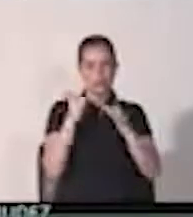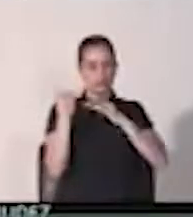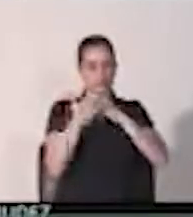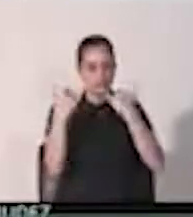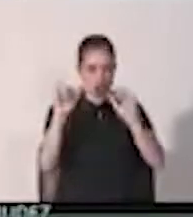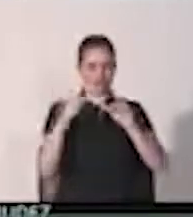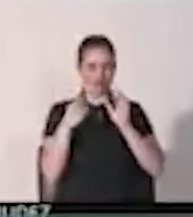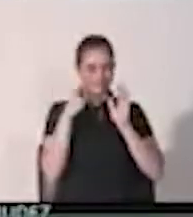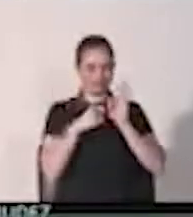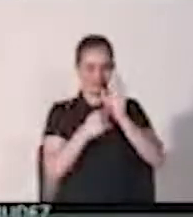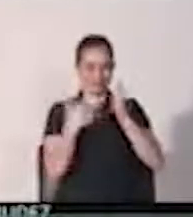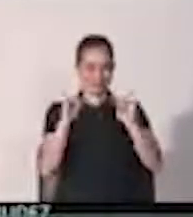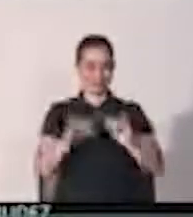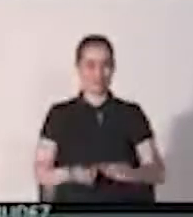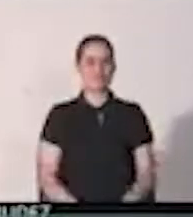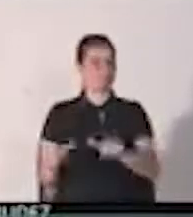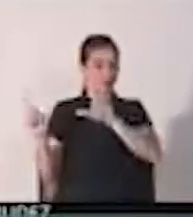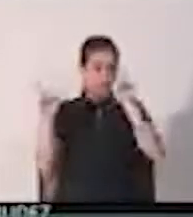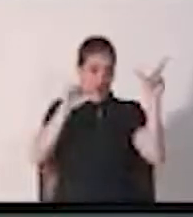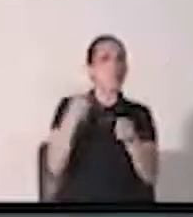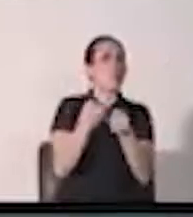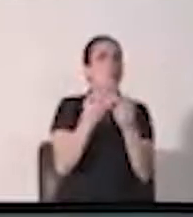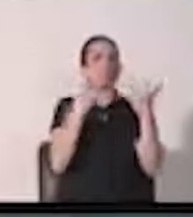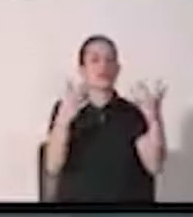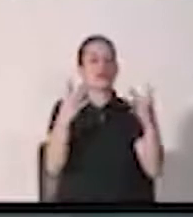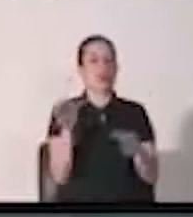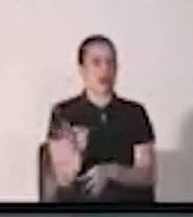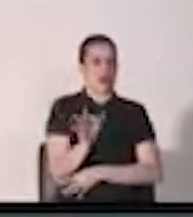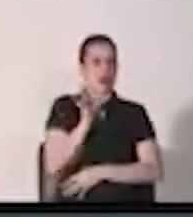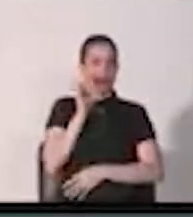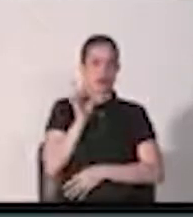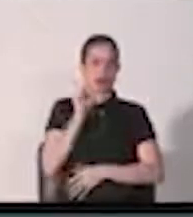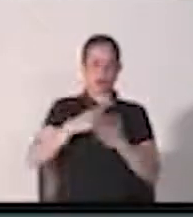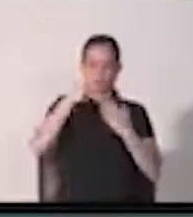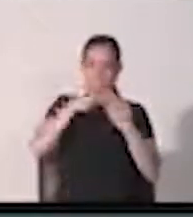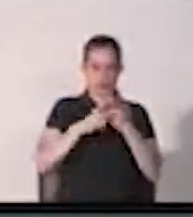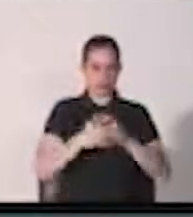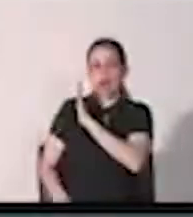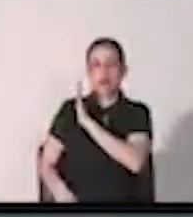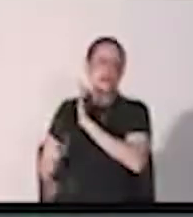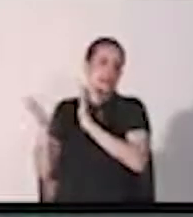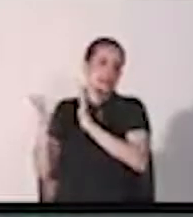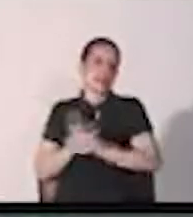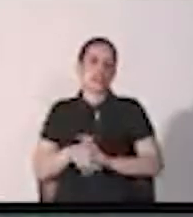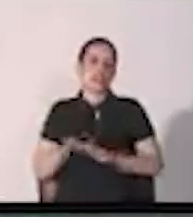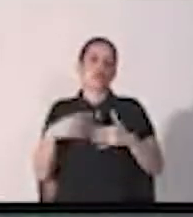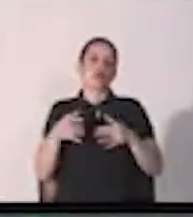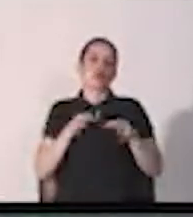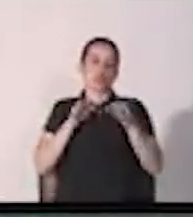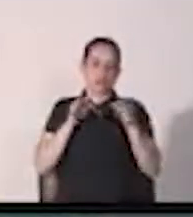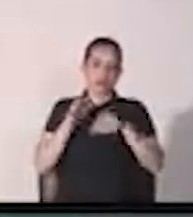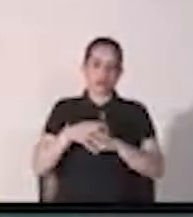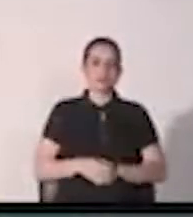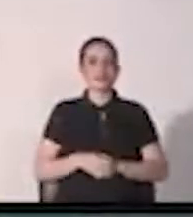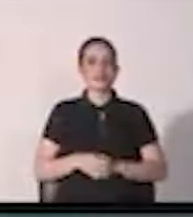Oficina Jurídica y Secretaría de Ambiente y Gestión del Riesgo, rindieron informe de debate de control político sobre el estado actual del